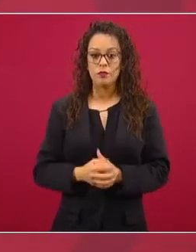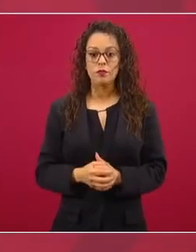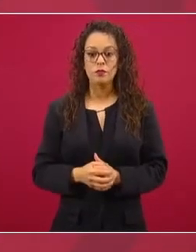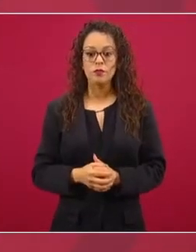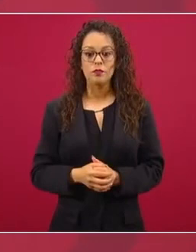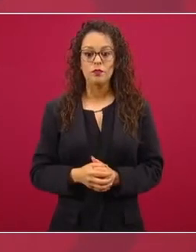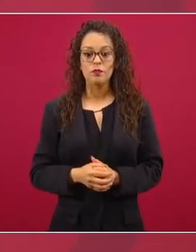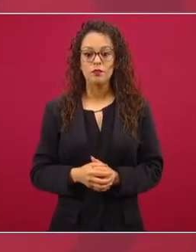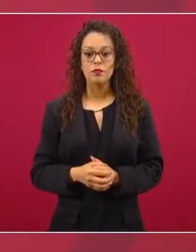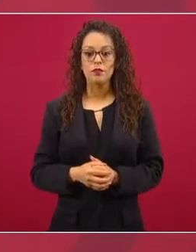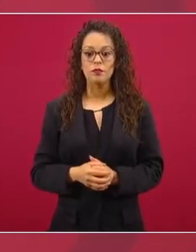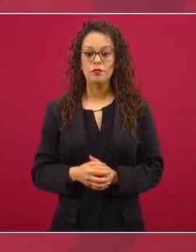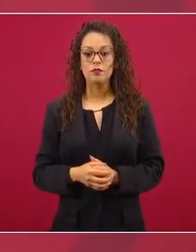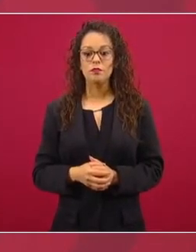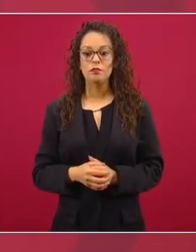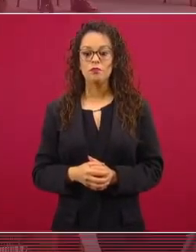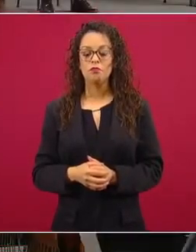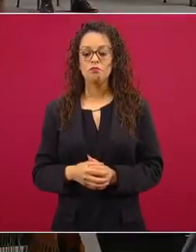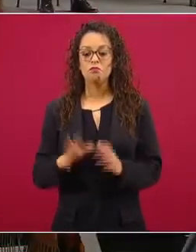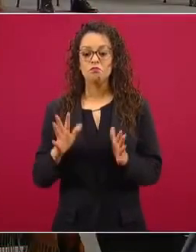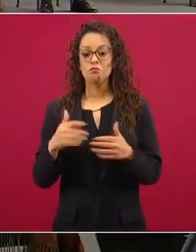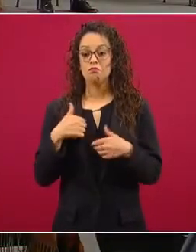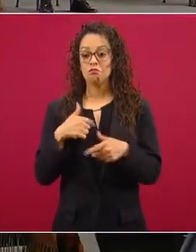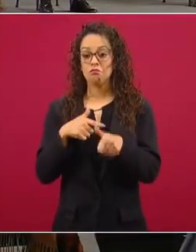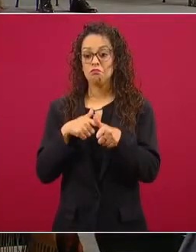En promedio, llevo ¿cuántas? Como unas